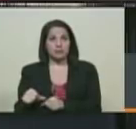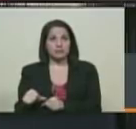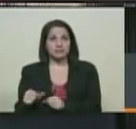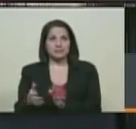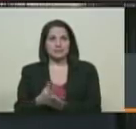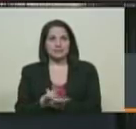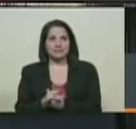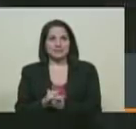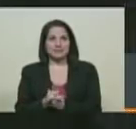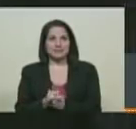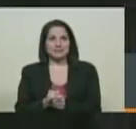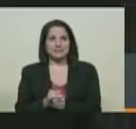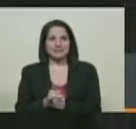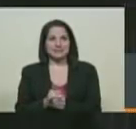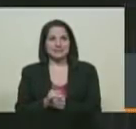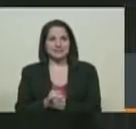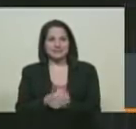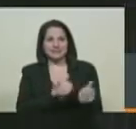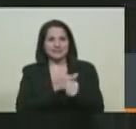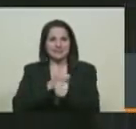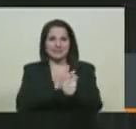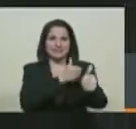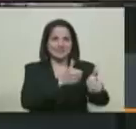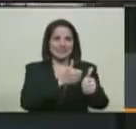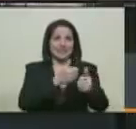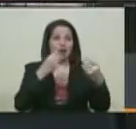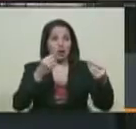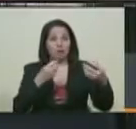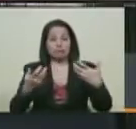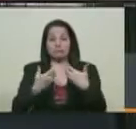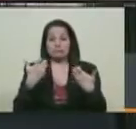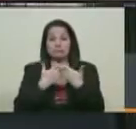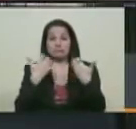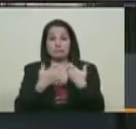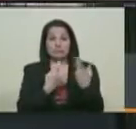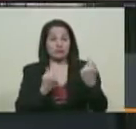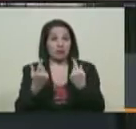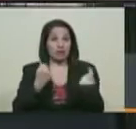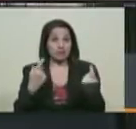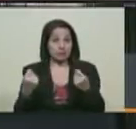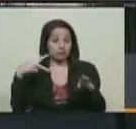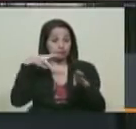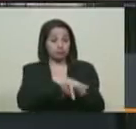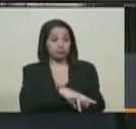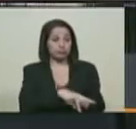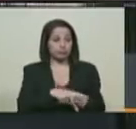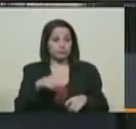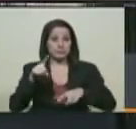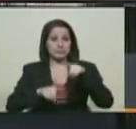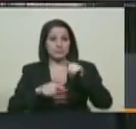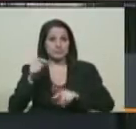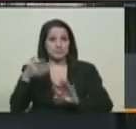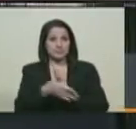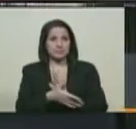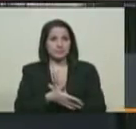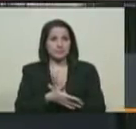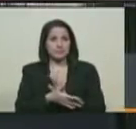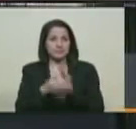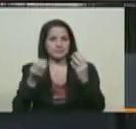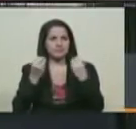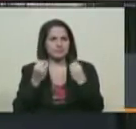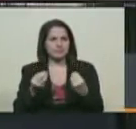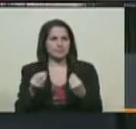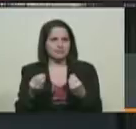norteamericano y la persecución financiera contra el país. La persecución económica y comercial contra